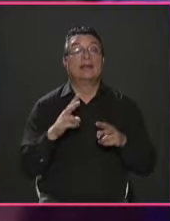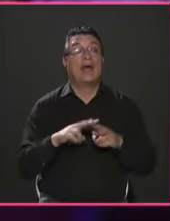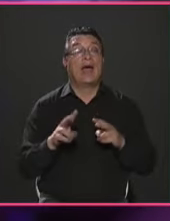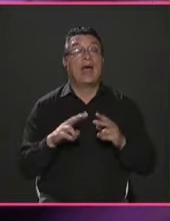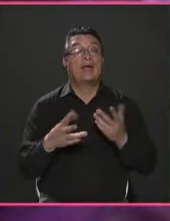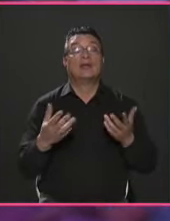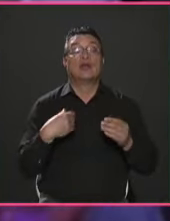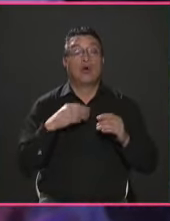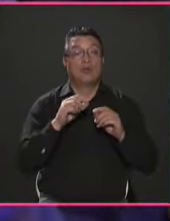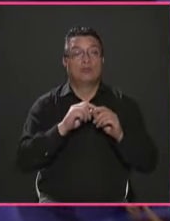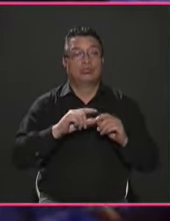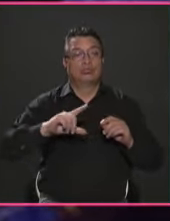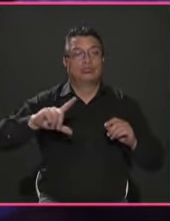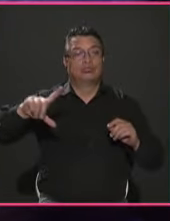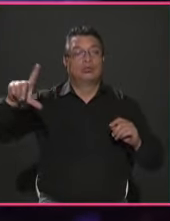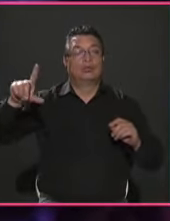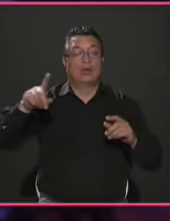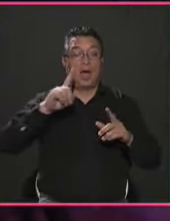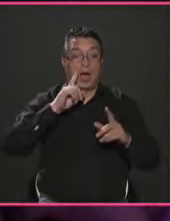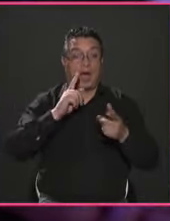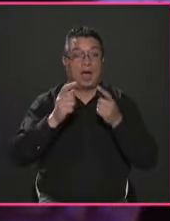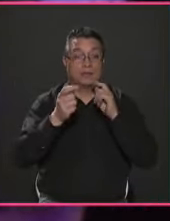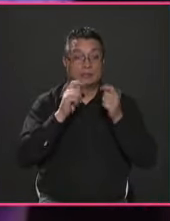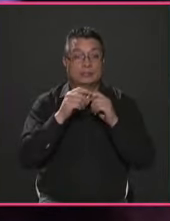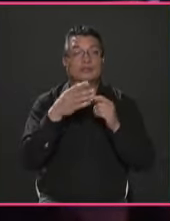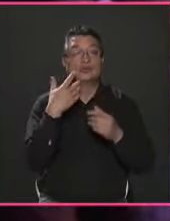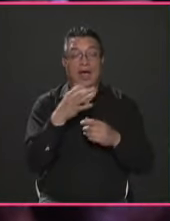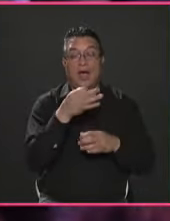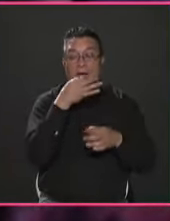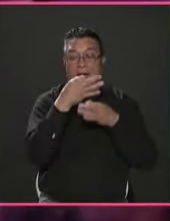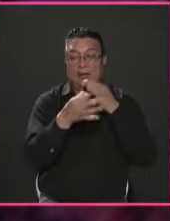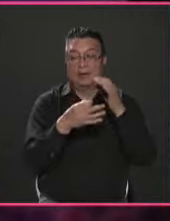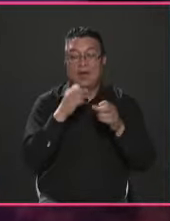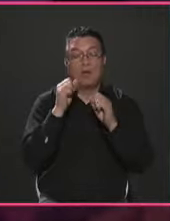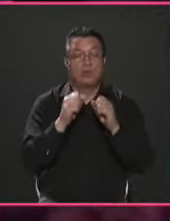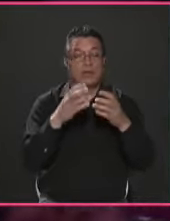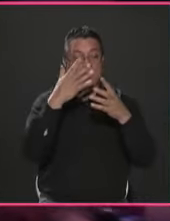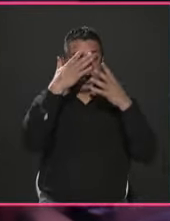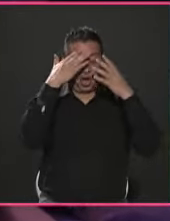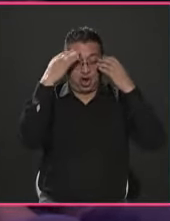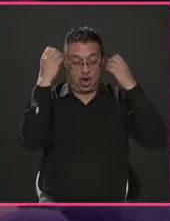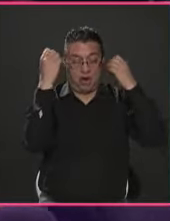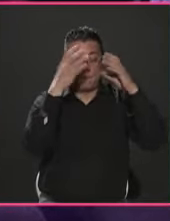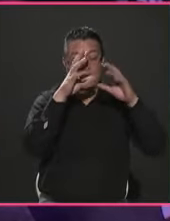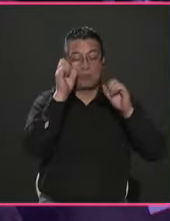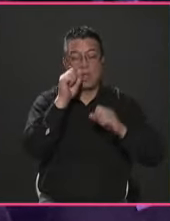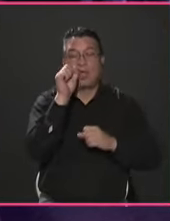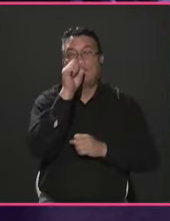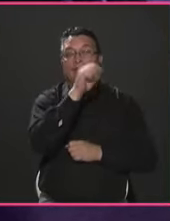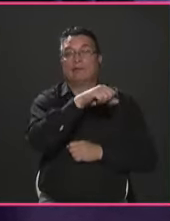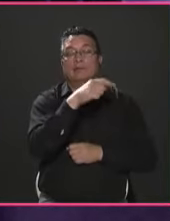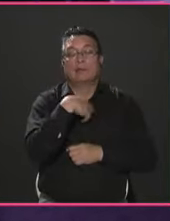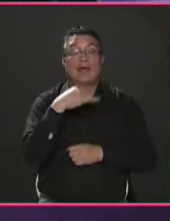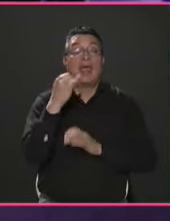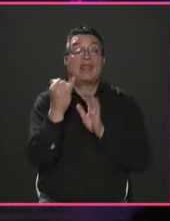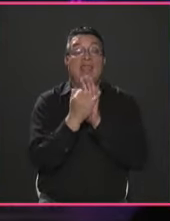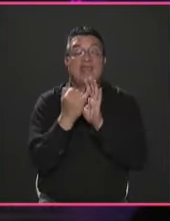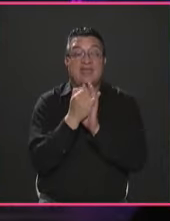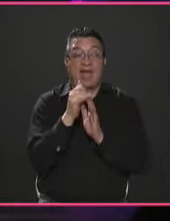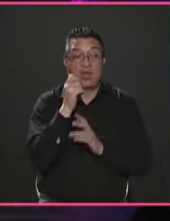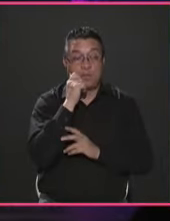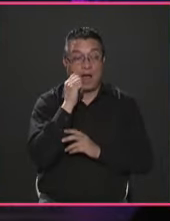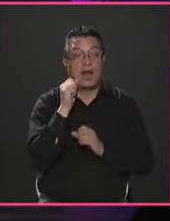como florecer existe un riesgo al que yo ha un riesgo de poder olvidar e ignorar el hecho de que parte de la identidad